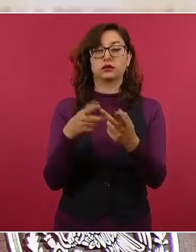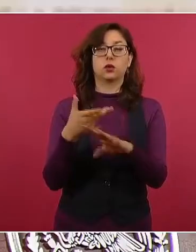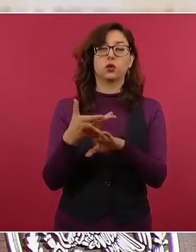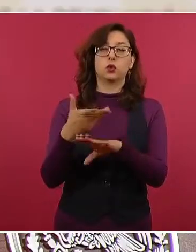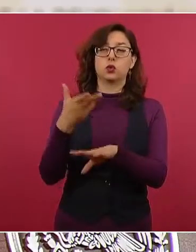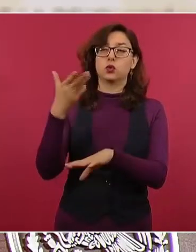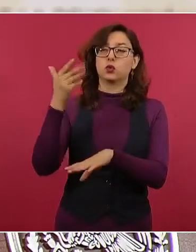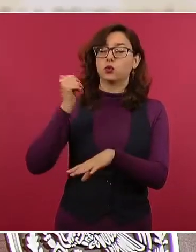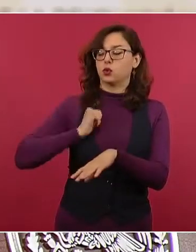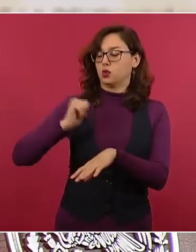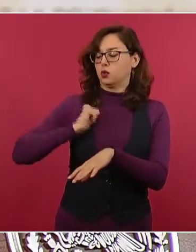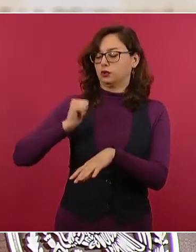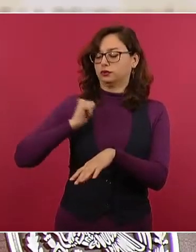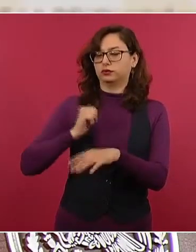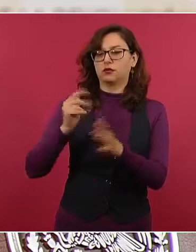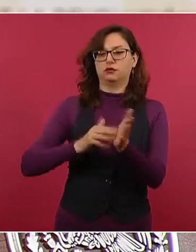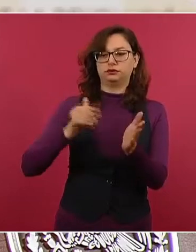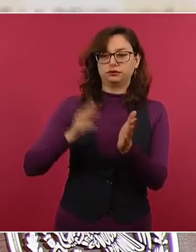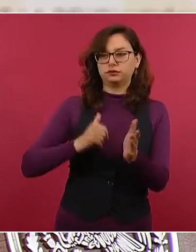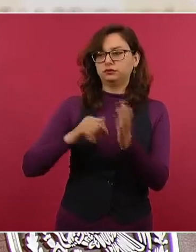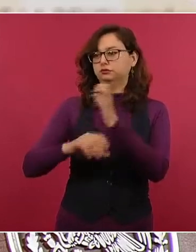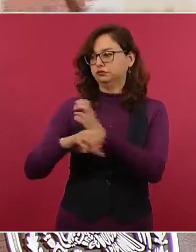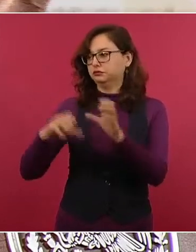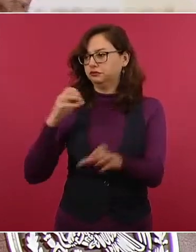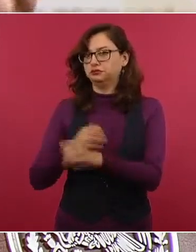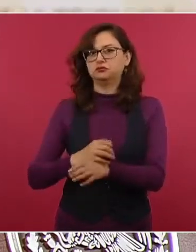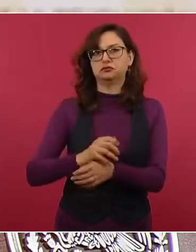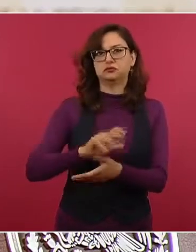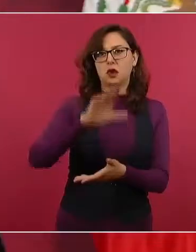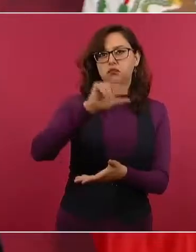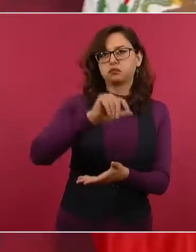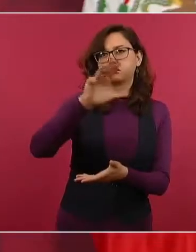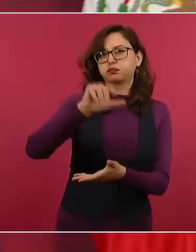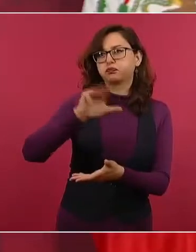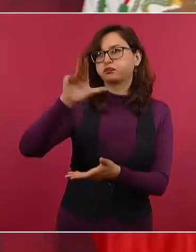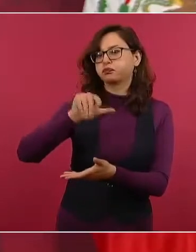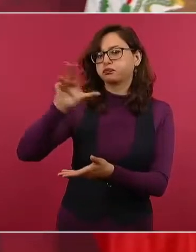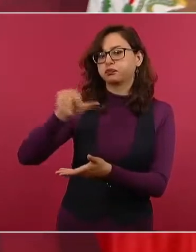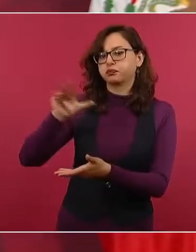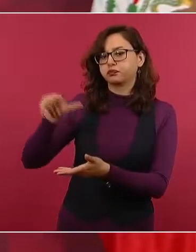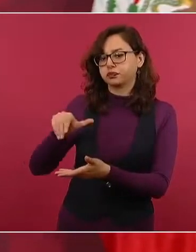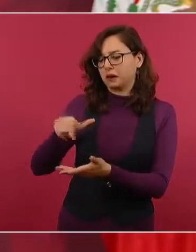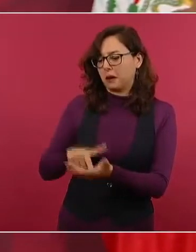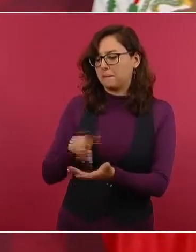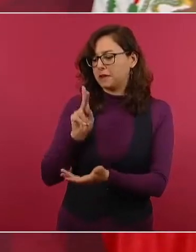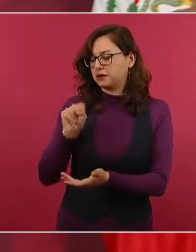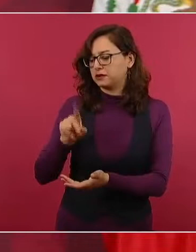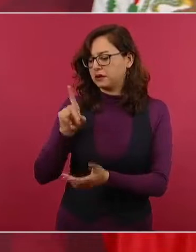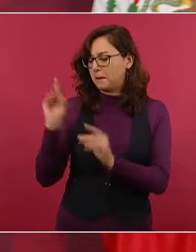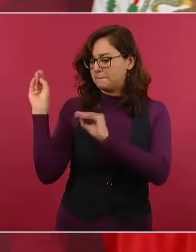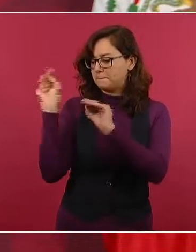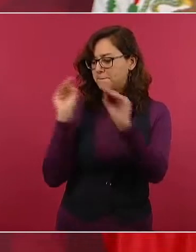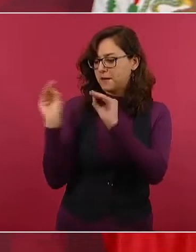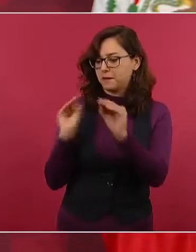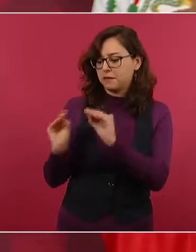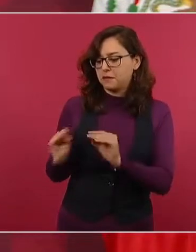estábamos en la oposición, pues elaboramos nuestra propuesta, nuestro plan de